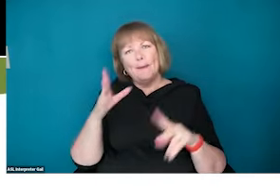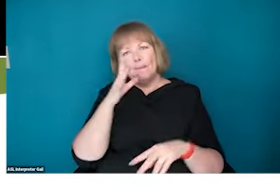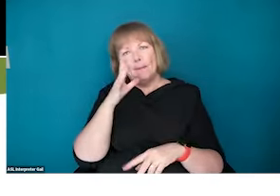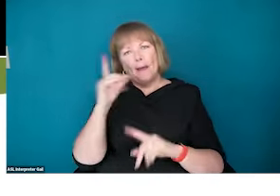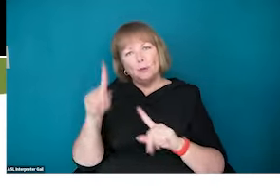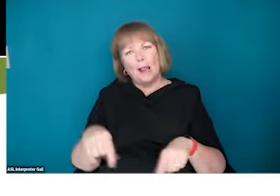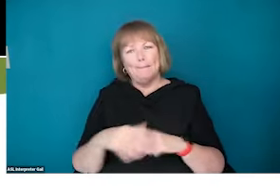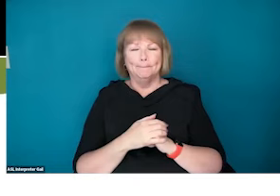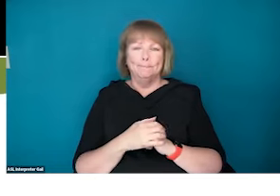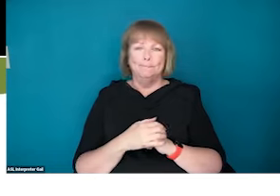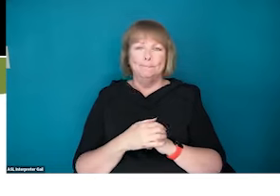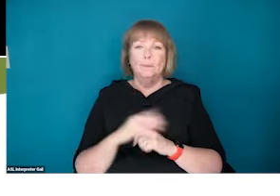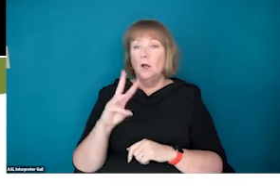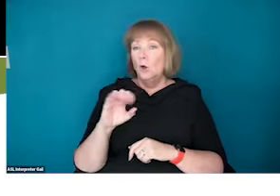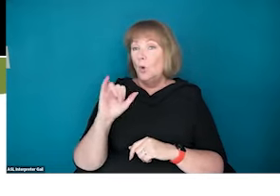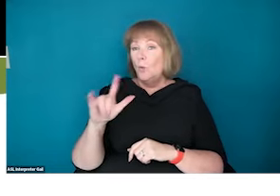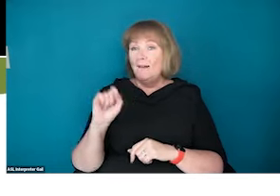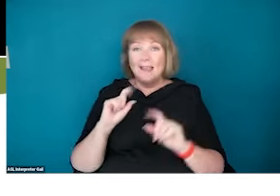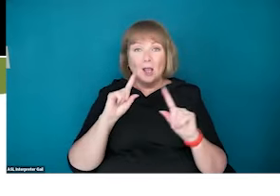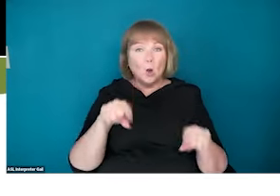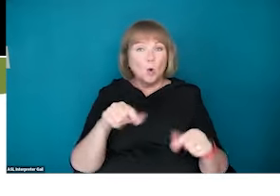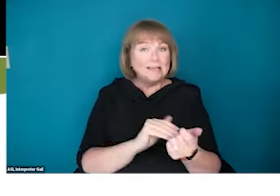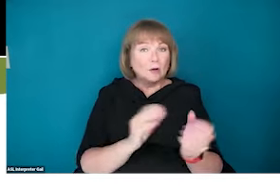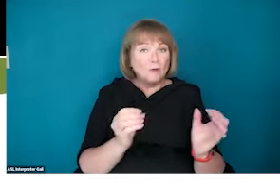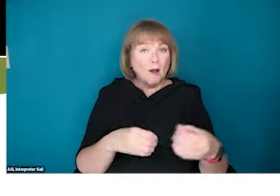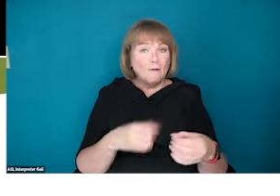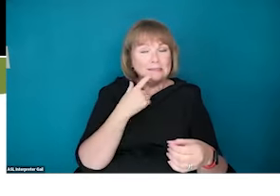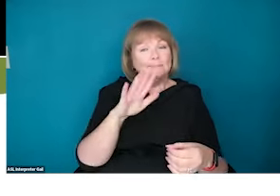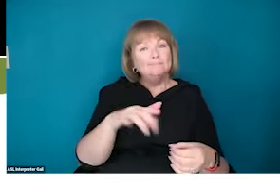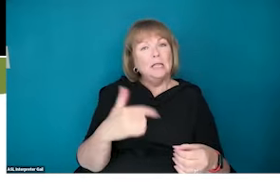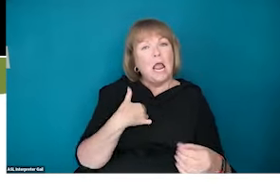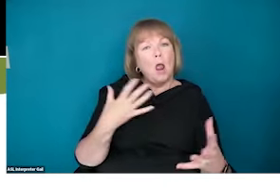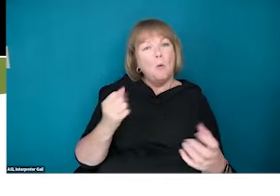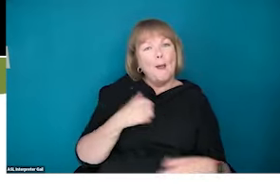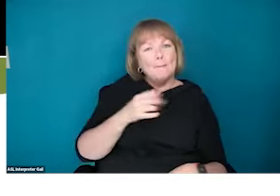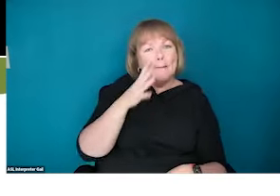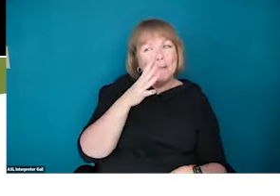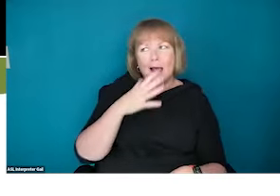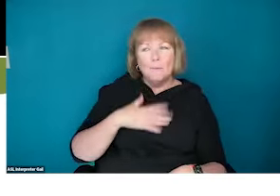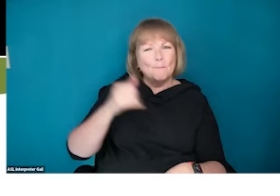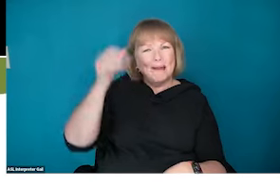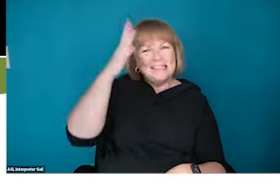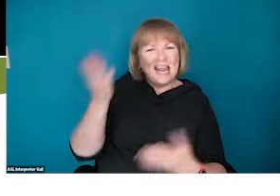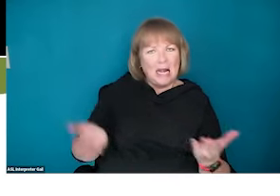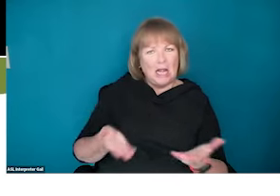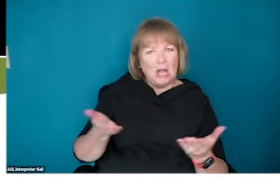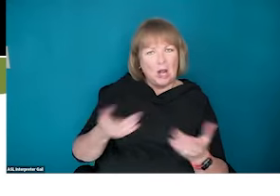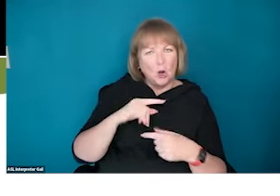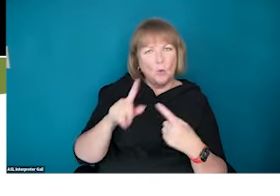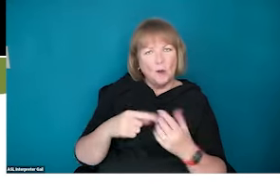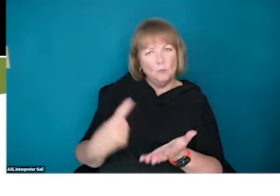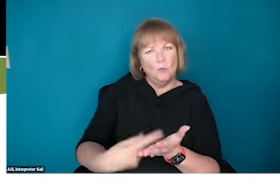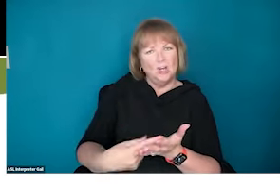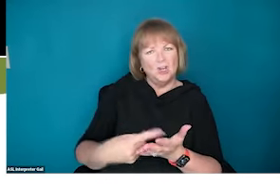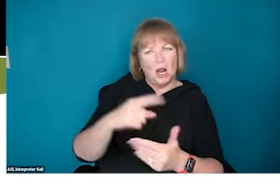doctor. Darle permiso a papá, mi mamá y a mi papá o a alguna otra persona cuando se va a revisar las cosas que están